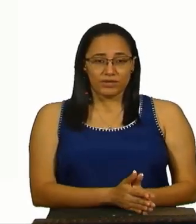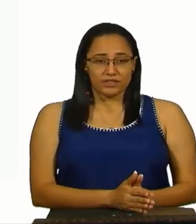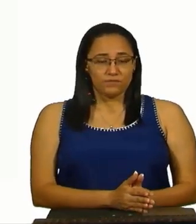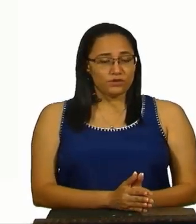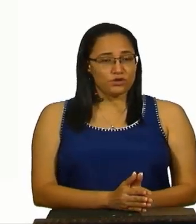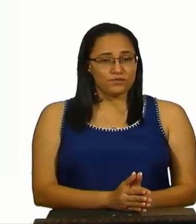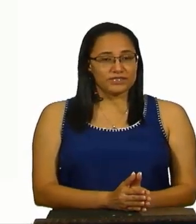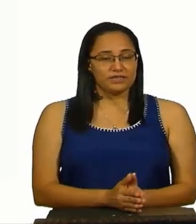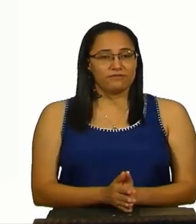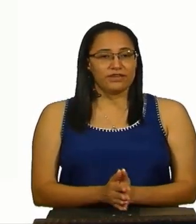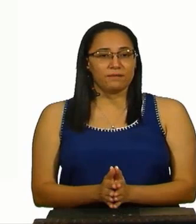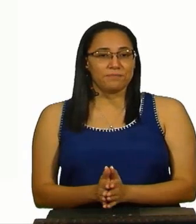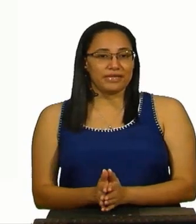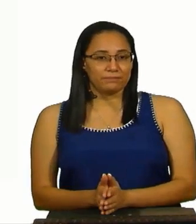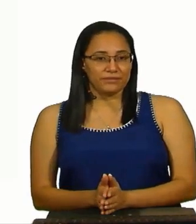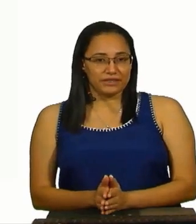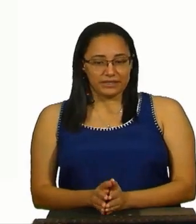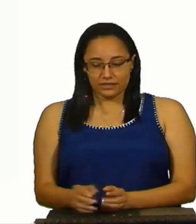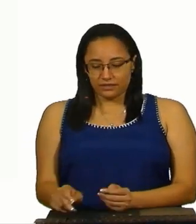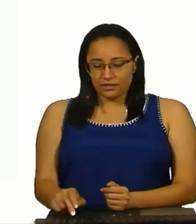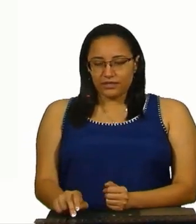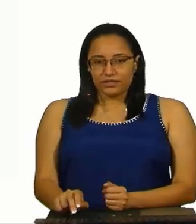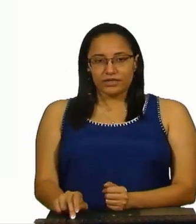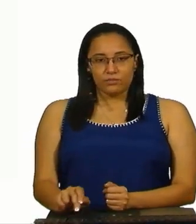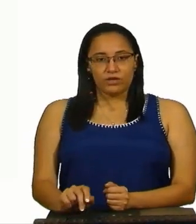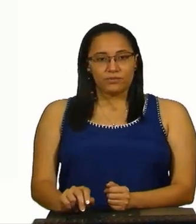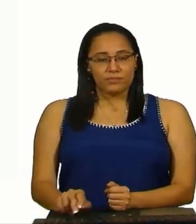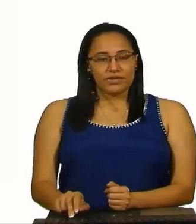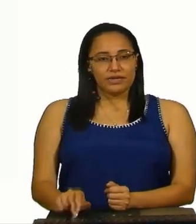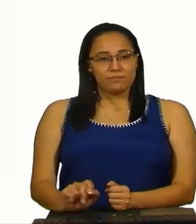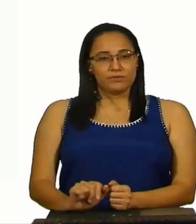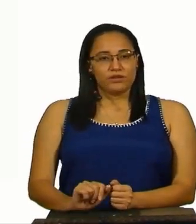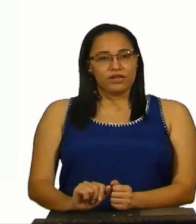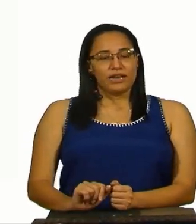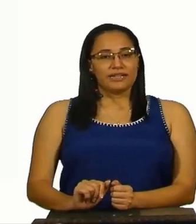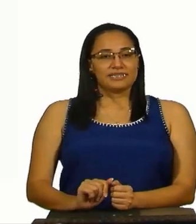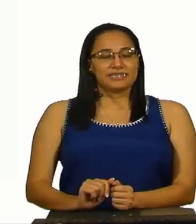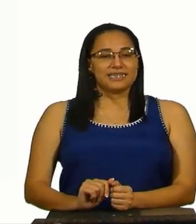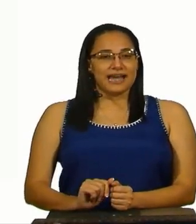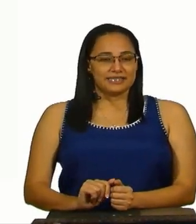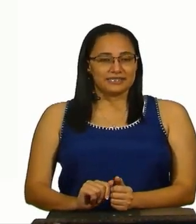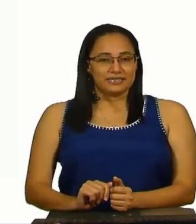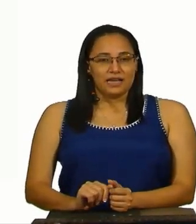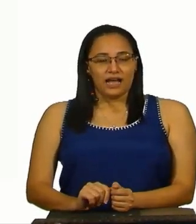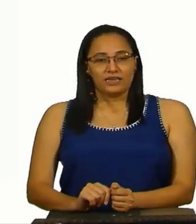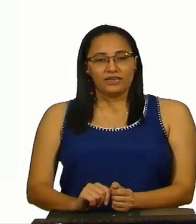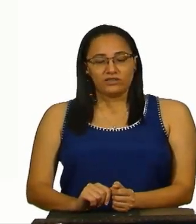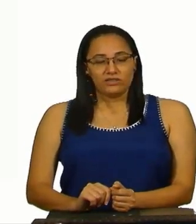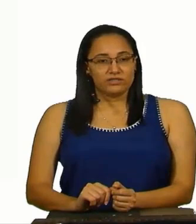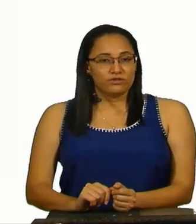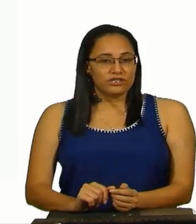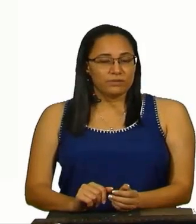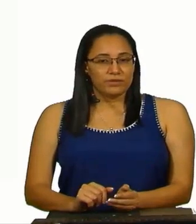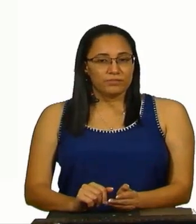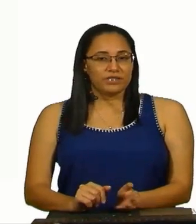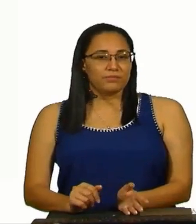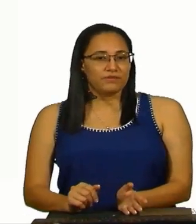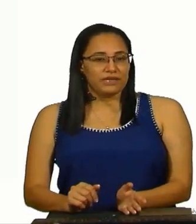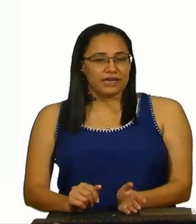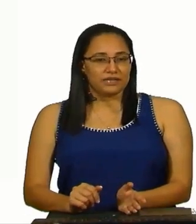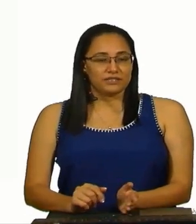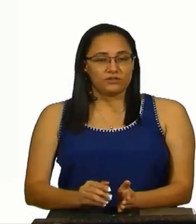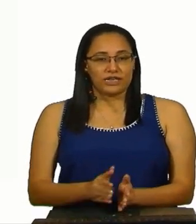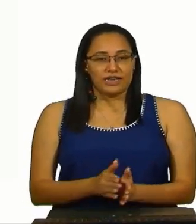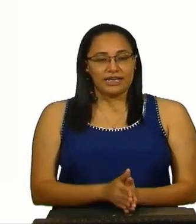uso del imperativo, no va a significar permitir. Tenemos el primer ejemplo, let's dance. Aquí no dice